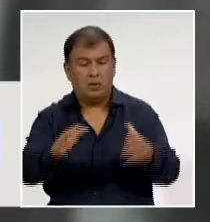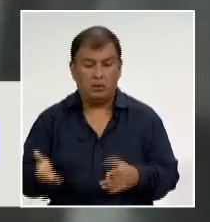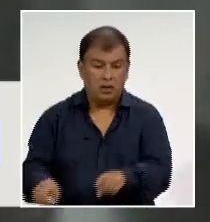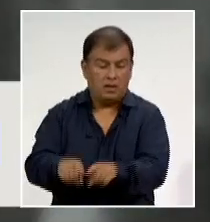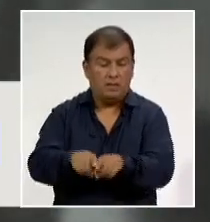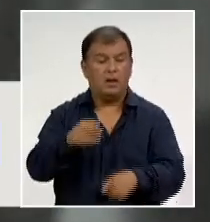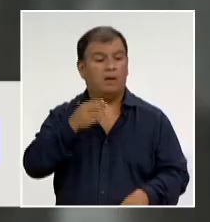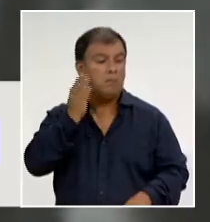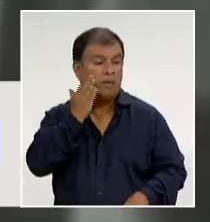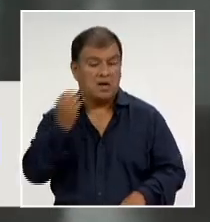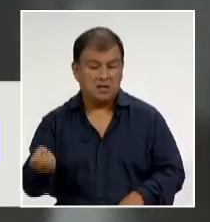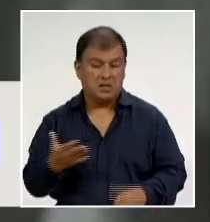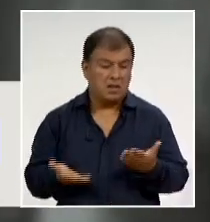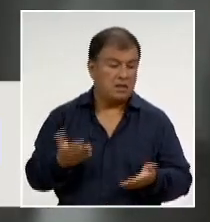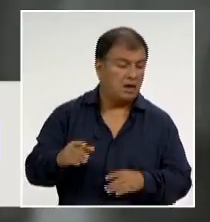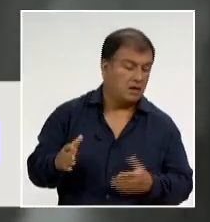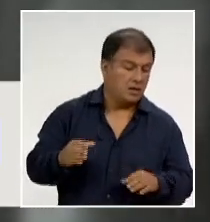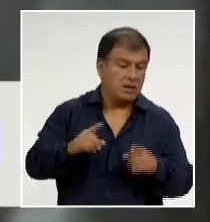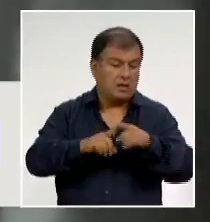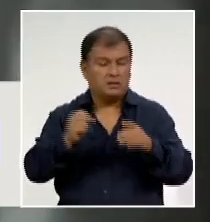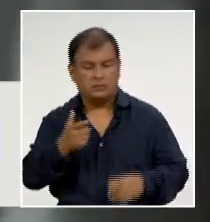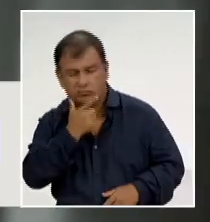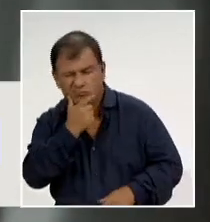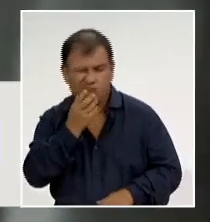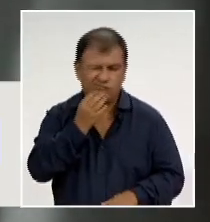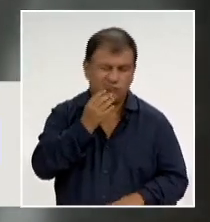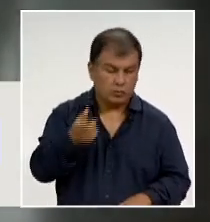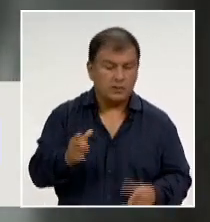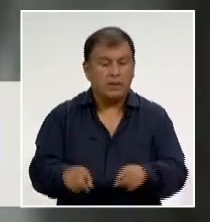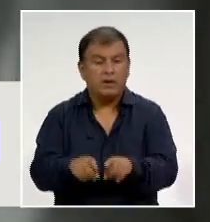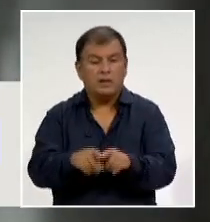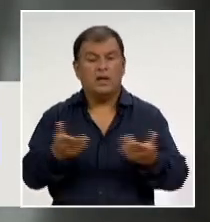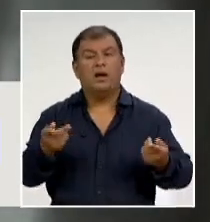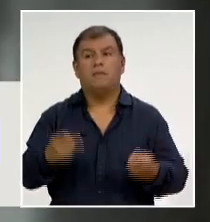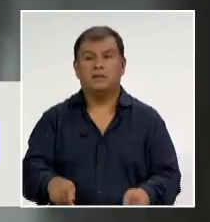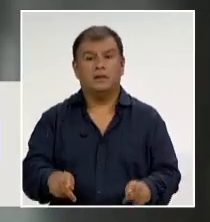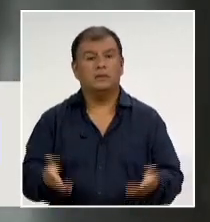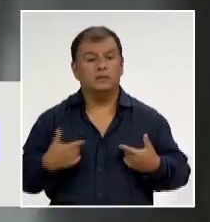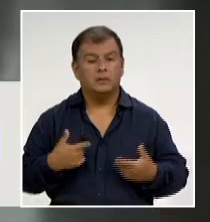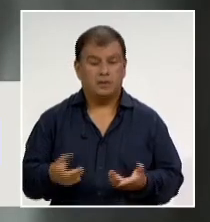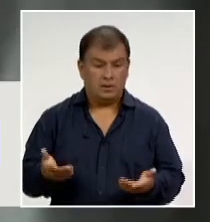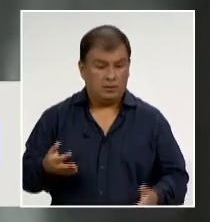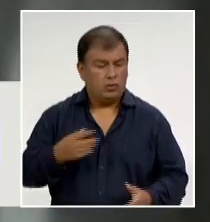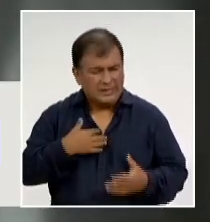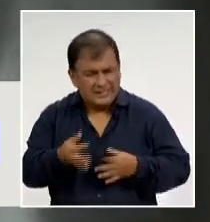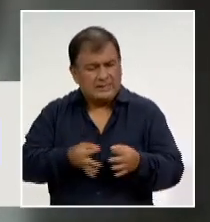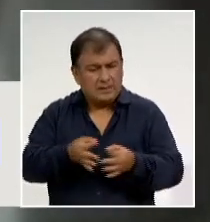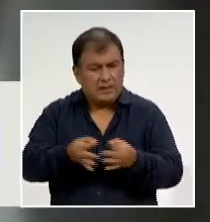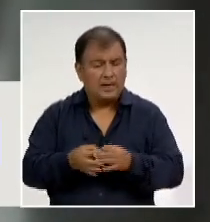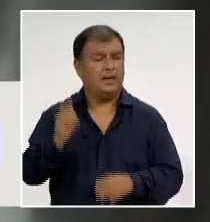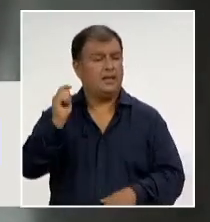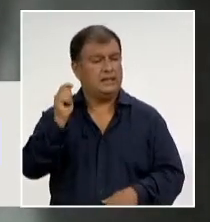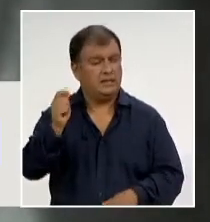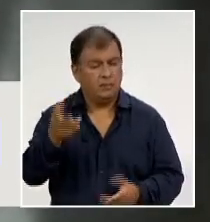misma Isabel señala que probablemente el taxista sospechaba también qué es lo que estaba sucediendo. Ahora, yo quisiera incidir en el testimonio